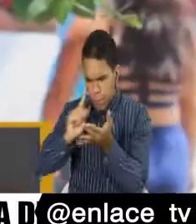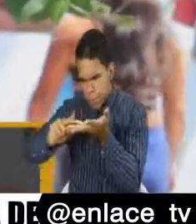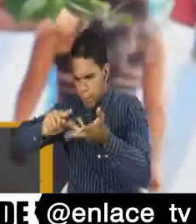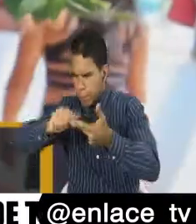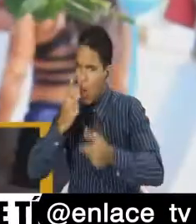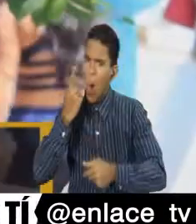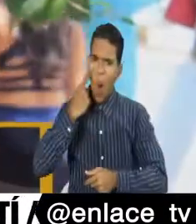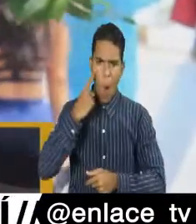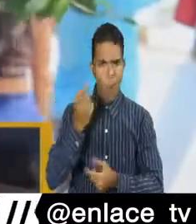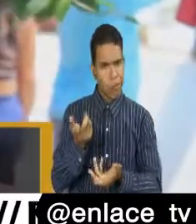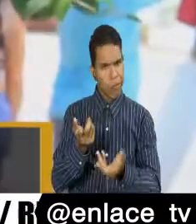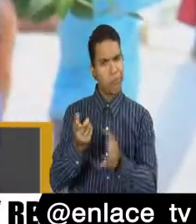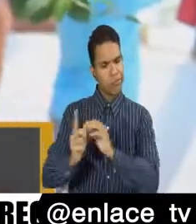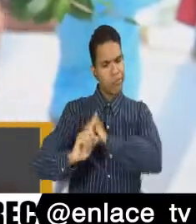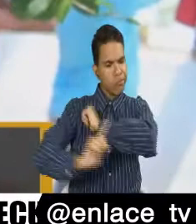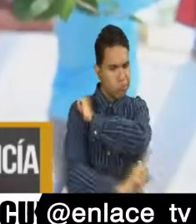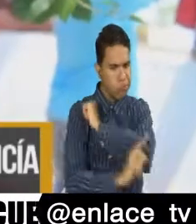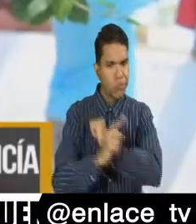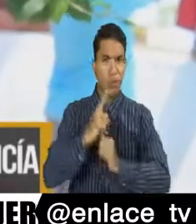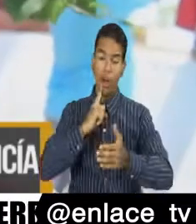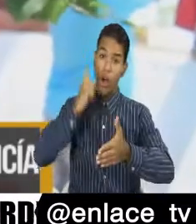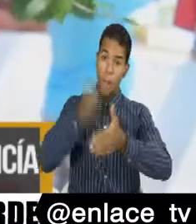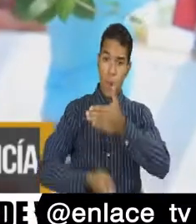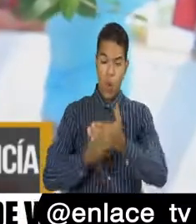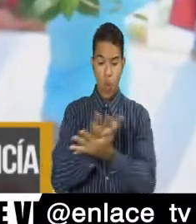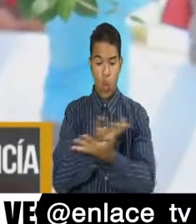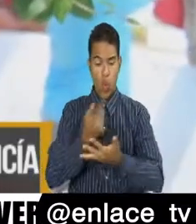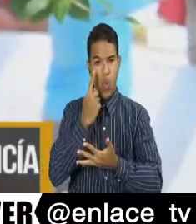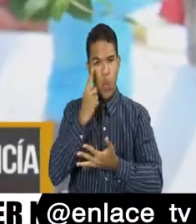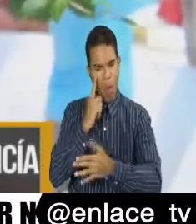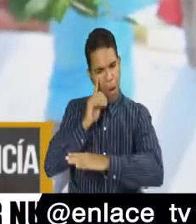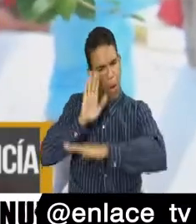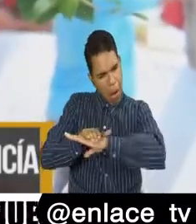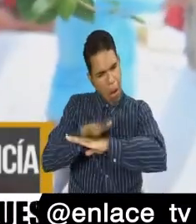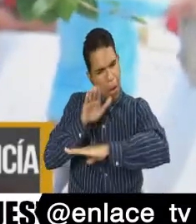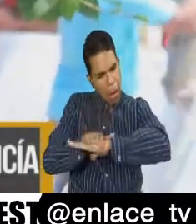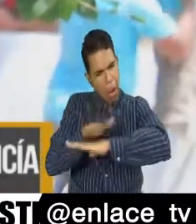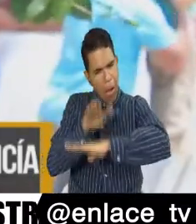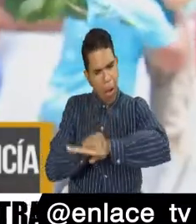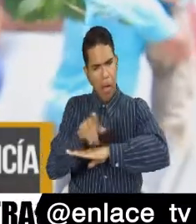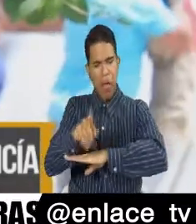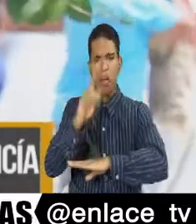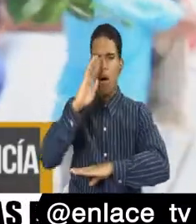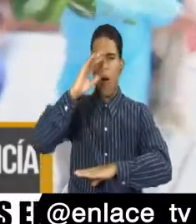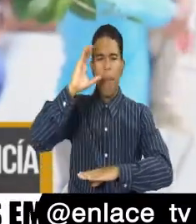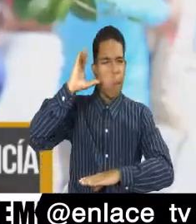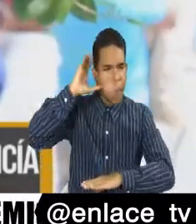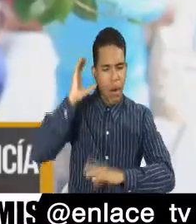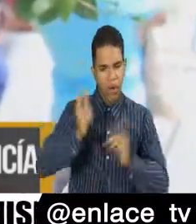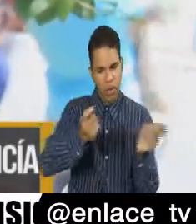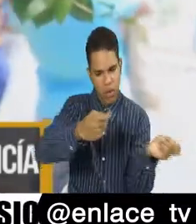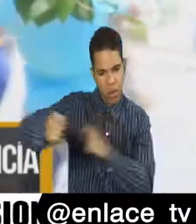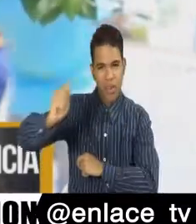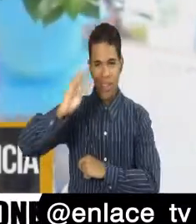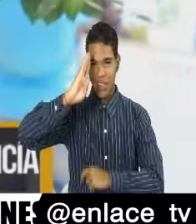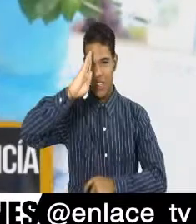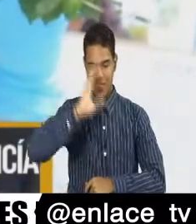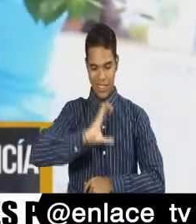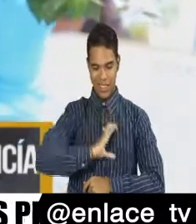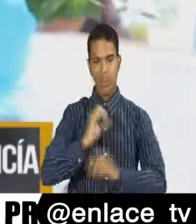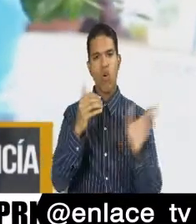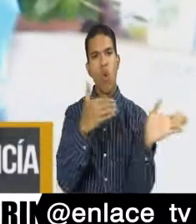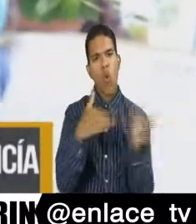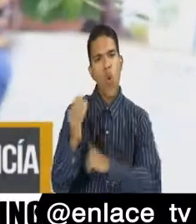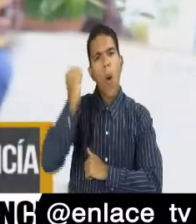es pecuniaria, también se estamos remitiendo a esas personas ya a inspección de policía dentro de las competencias, dentro de los cursos pedagógicos